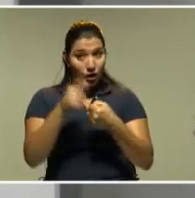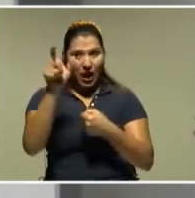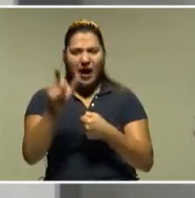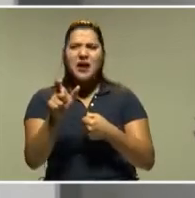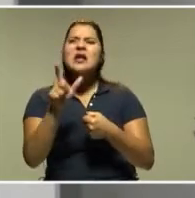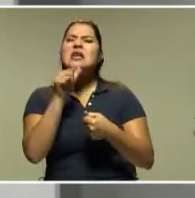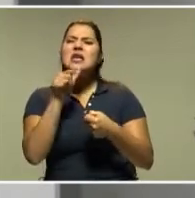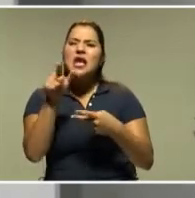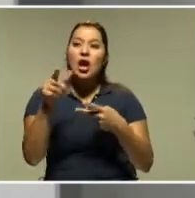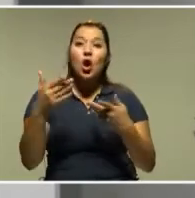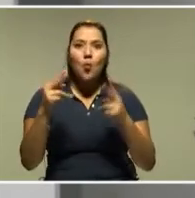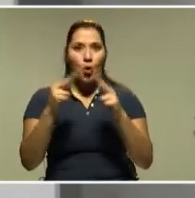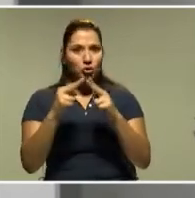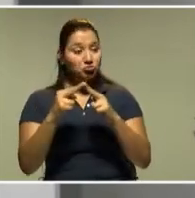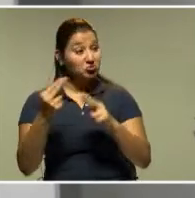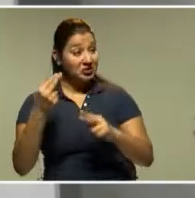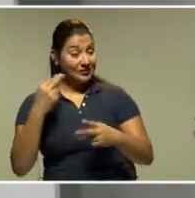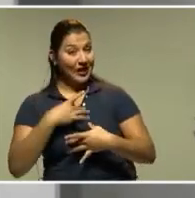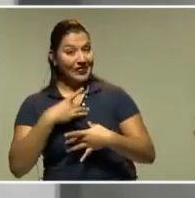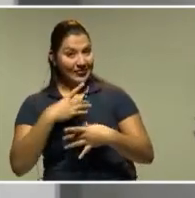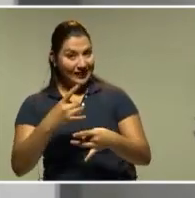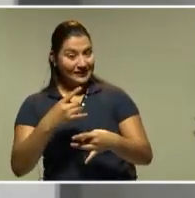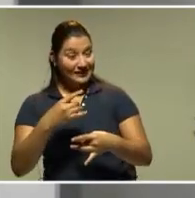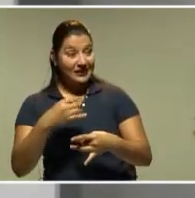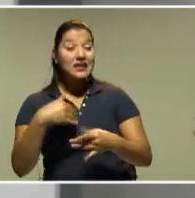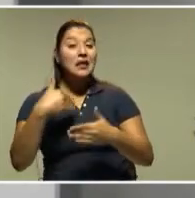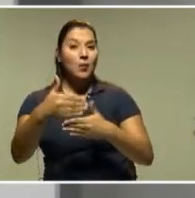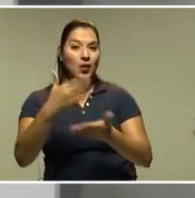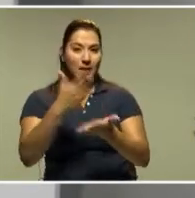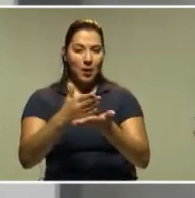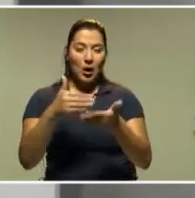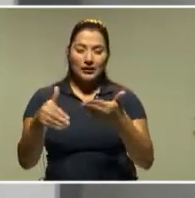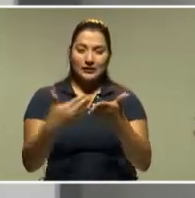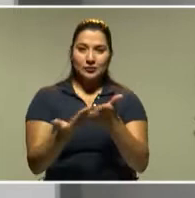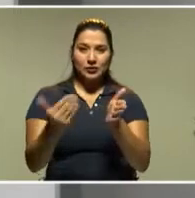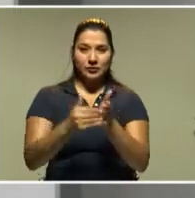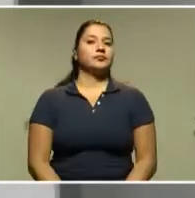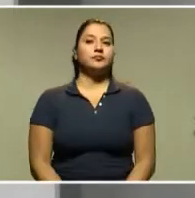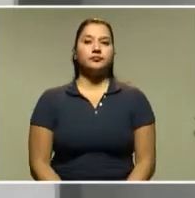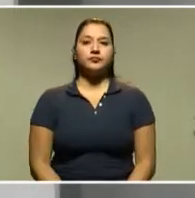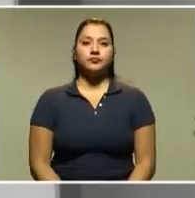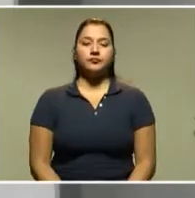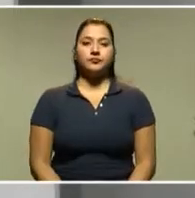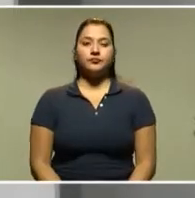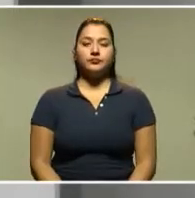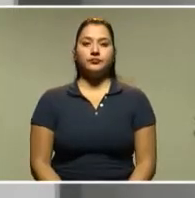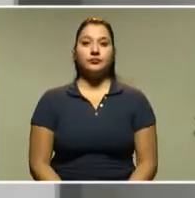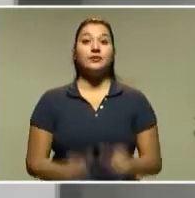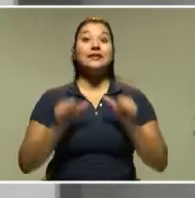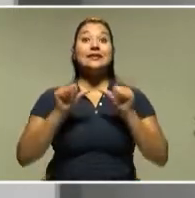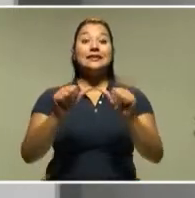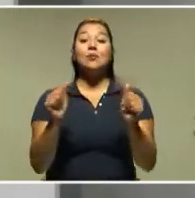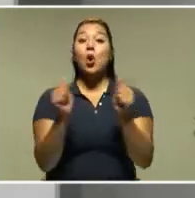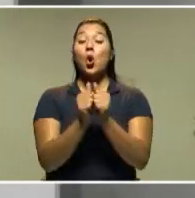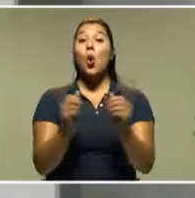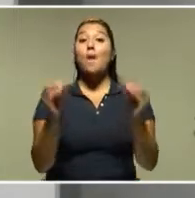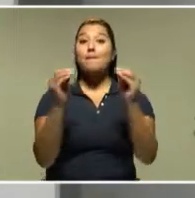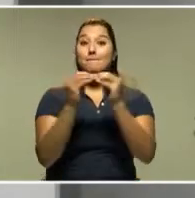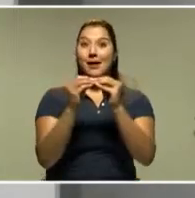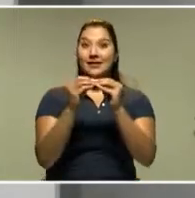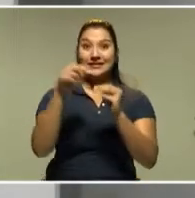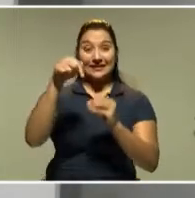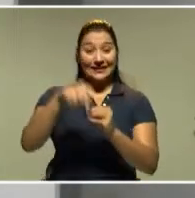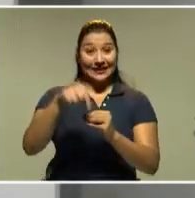la conoció, porque hay una historia bien interesante cuando regresemos de la pausa. Ya venimos. Continuamos con más de